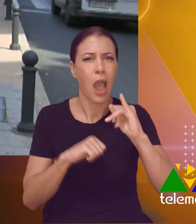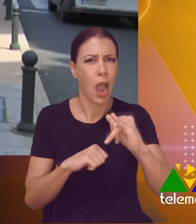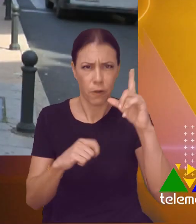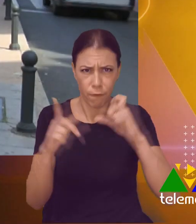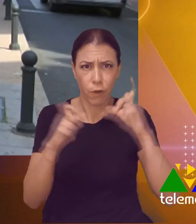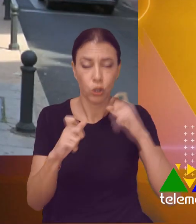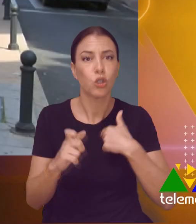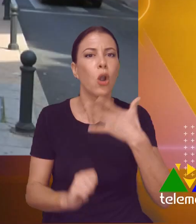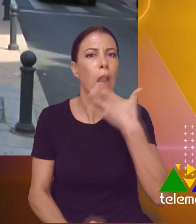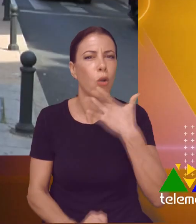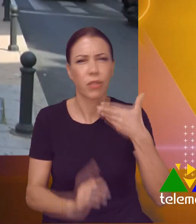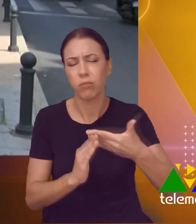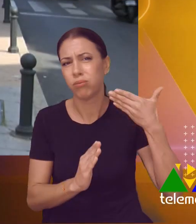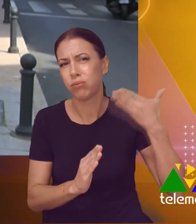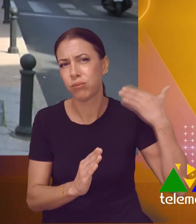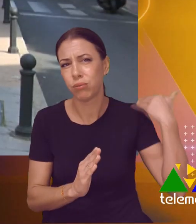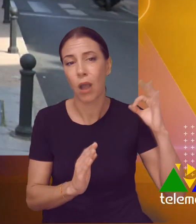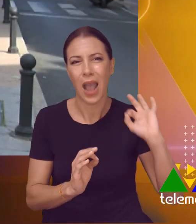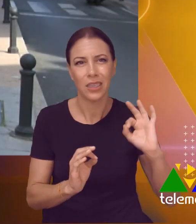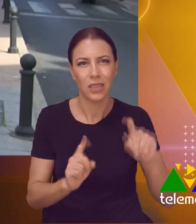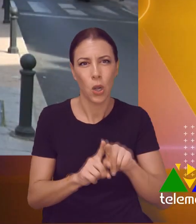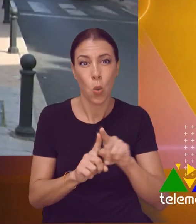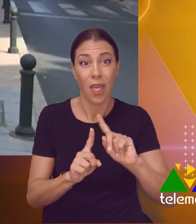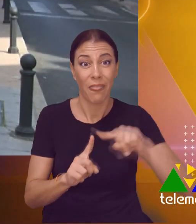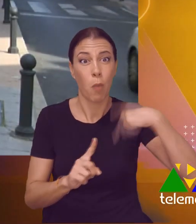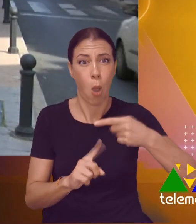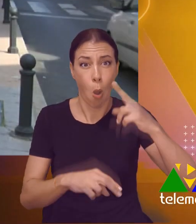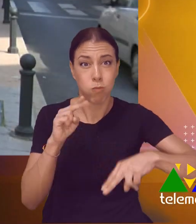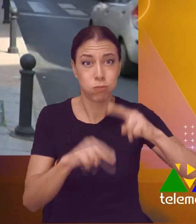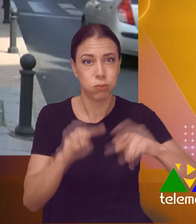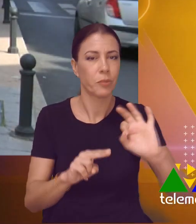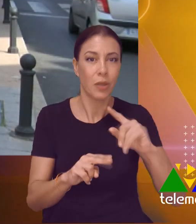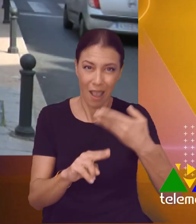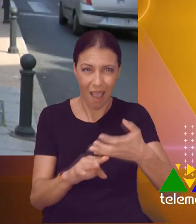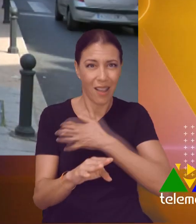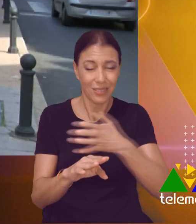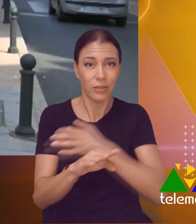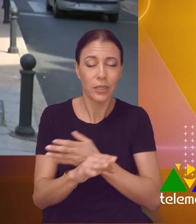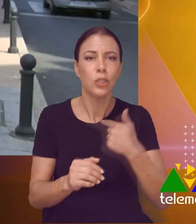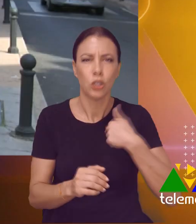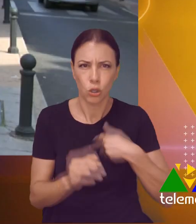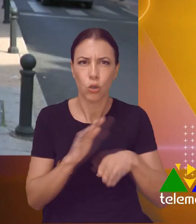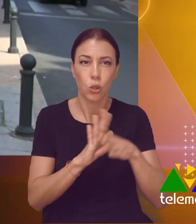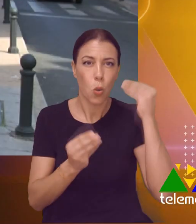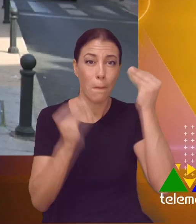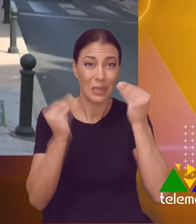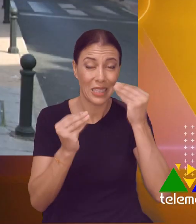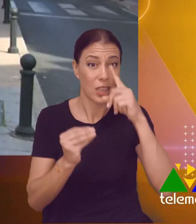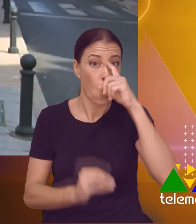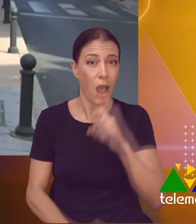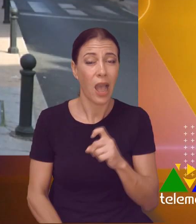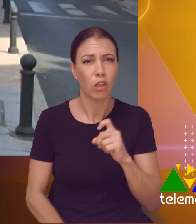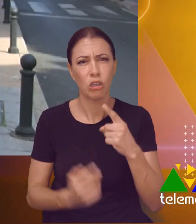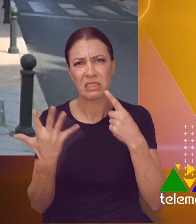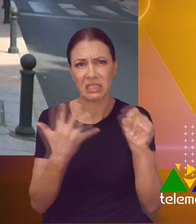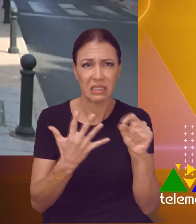antes del boom urbanístico que la ha desvirtuado totalmente, y yo sigo pensando que en los años 60, 70 la calle de